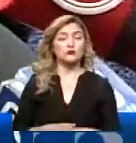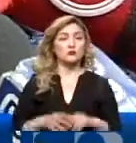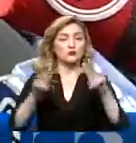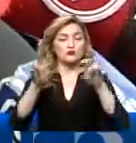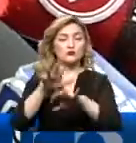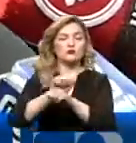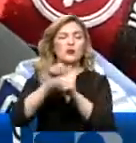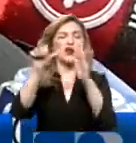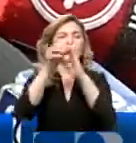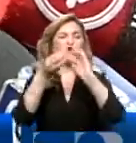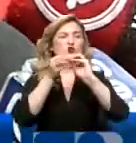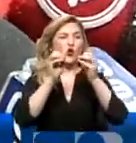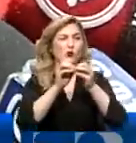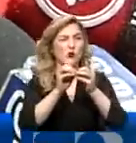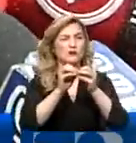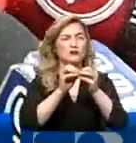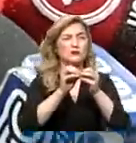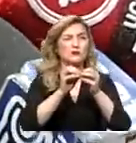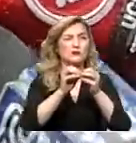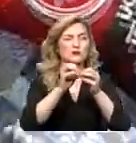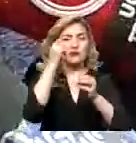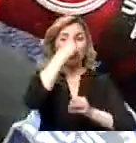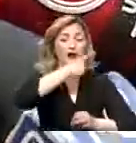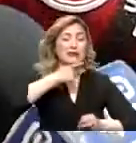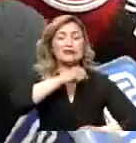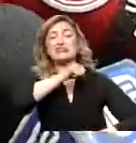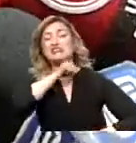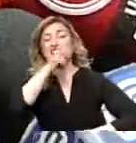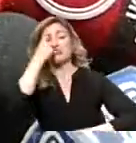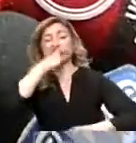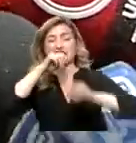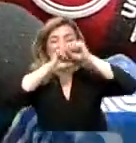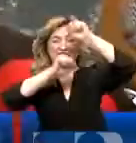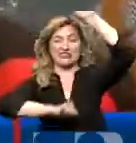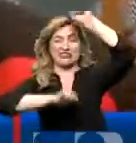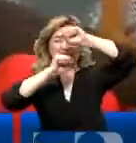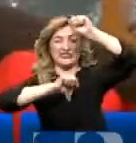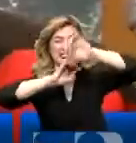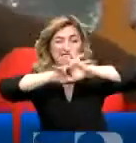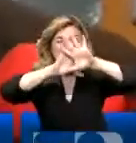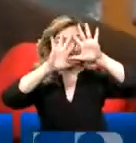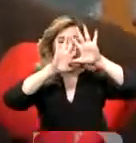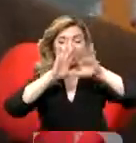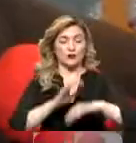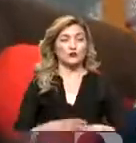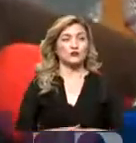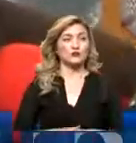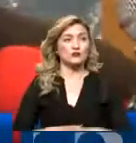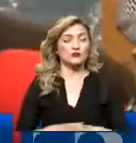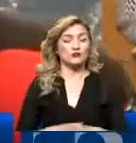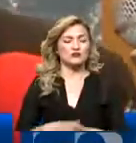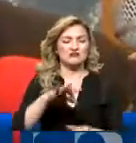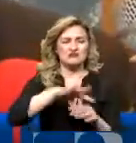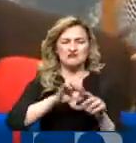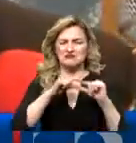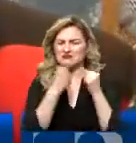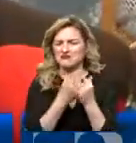el artículo que tiene que ver con el rostro, demostrar el rostro de los procesados por delitos. No se puede votar en paquete, es una